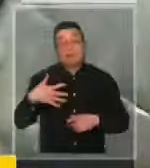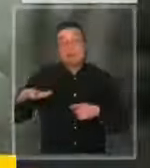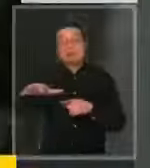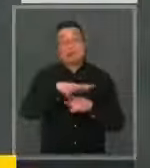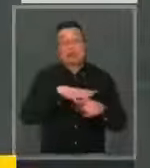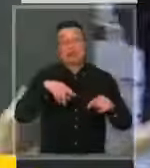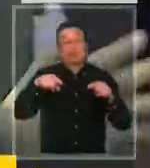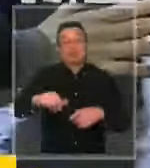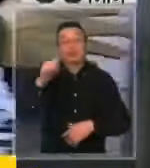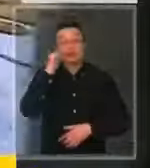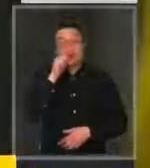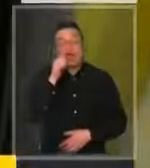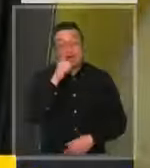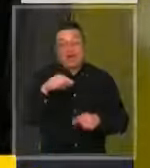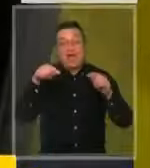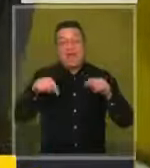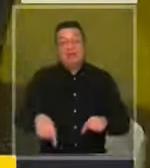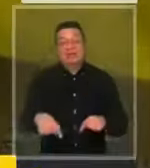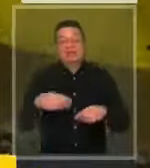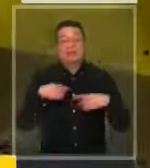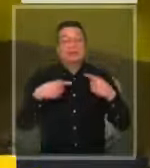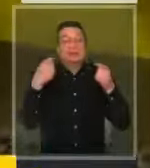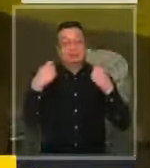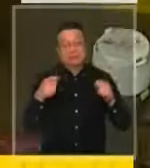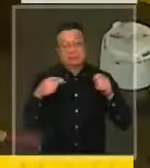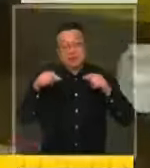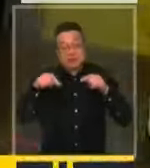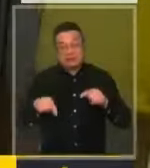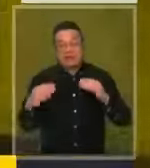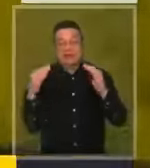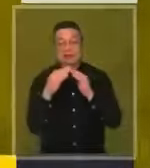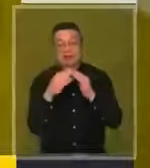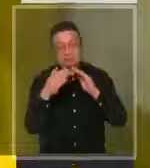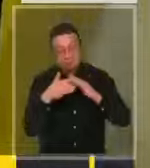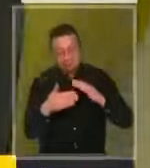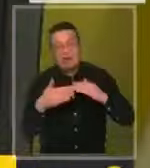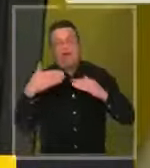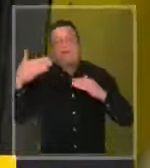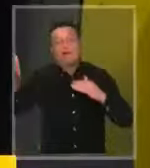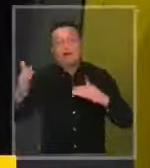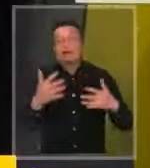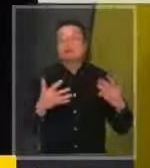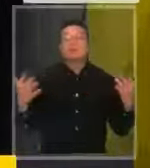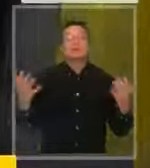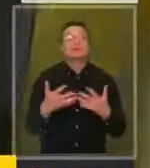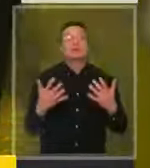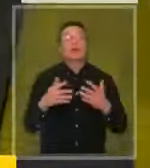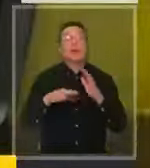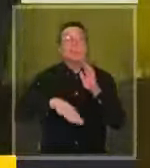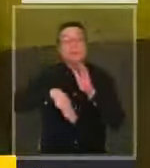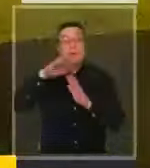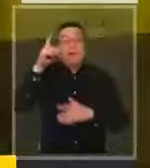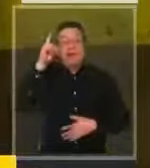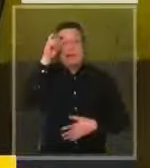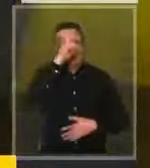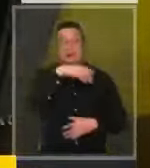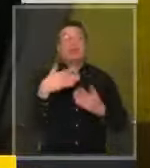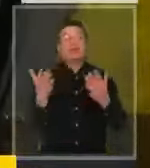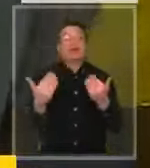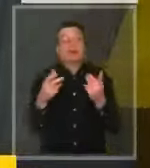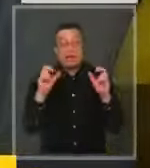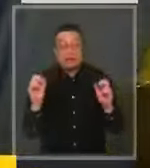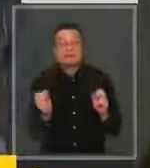acá, y vamos a pasar a tratar de salir de acá de esta casa, porque igual lo más complejo de todo es que necesita ser rescatada una